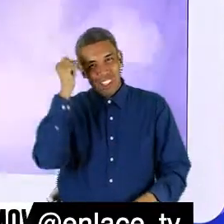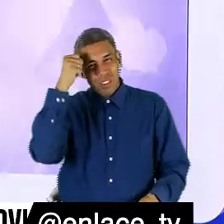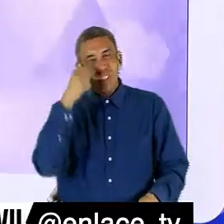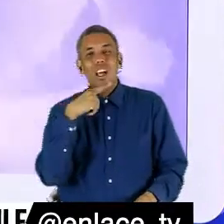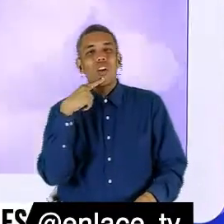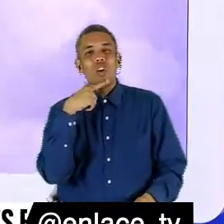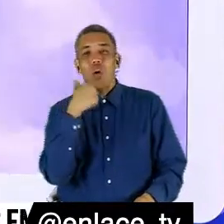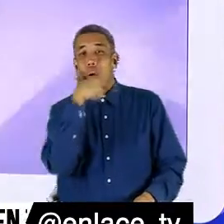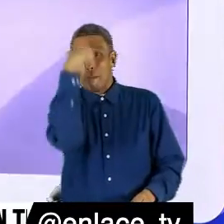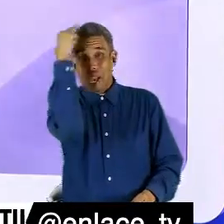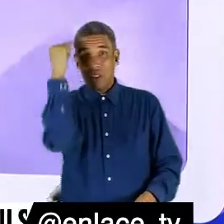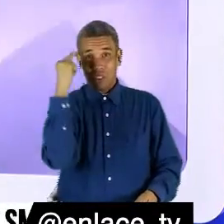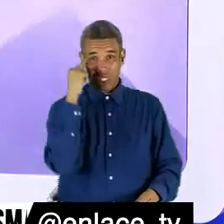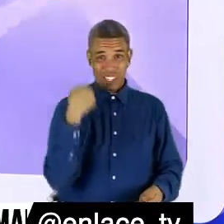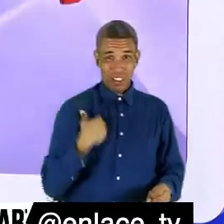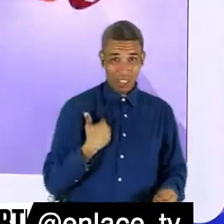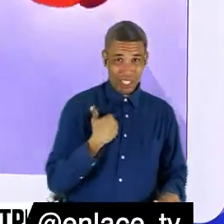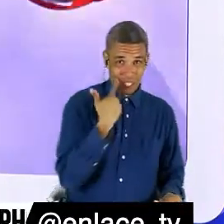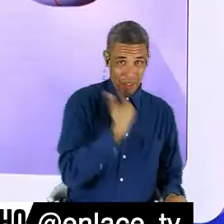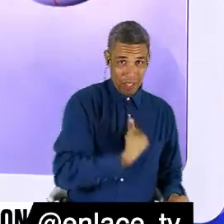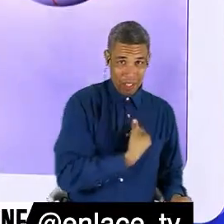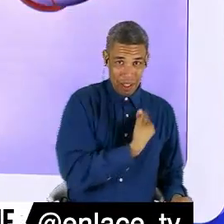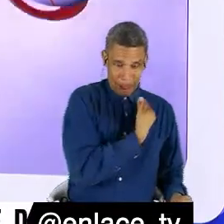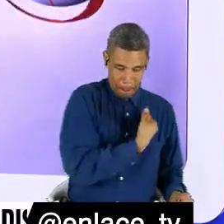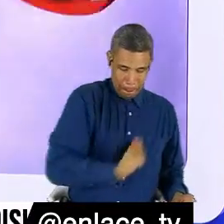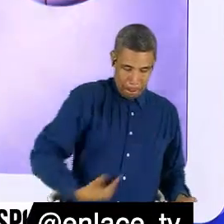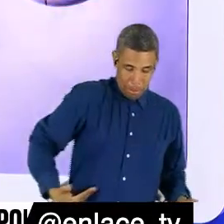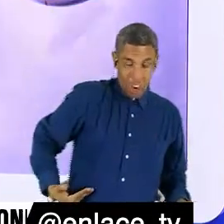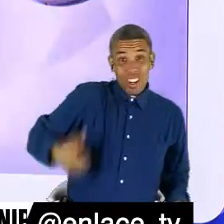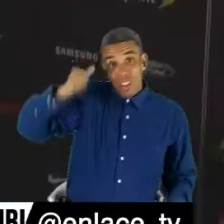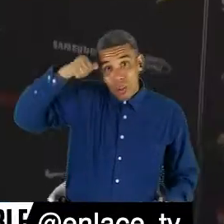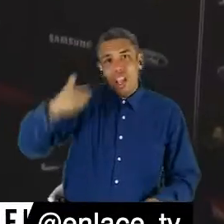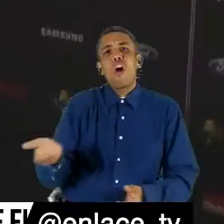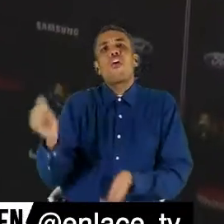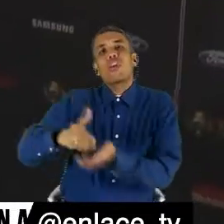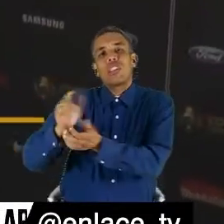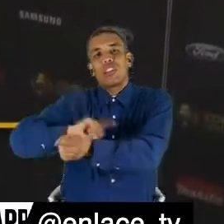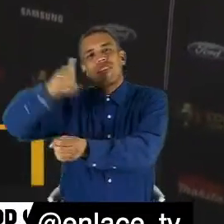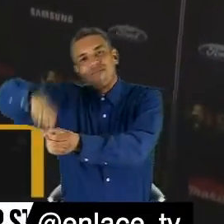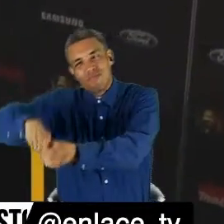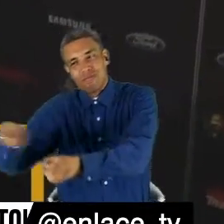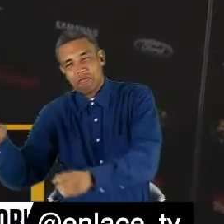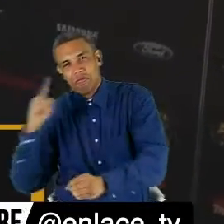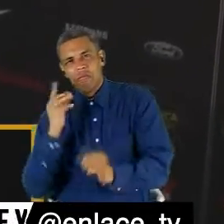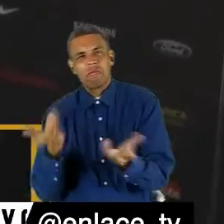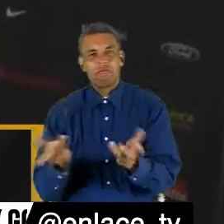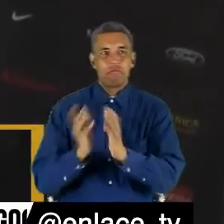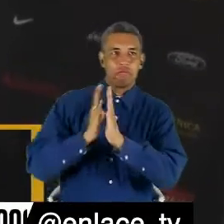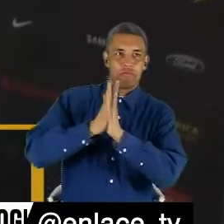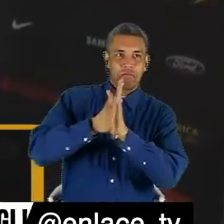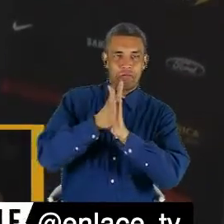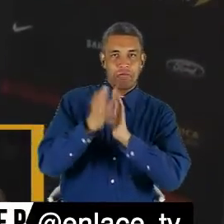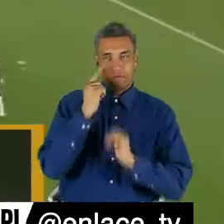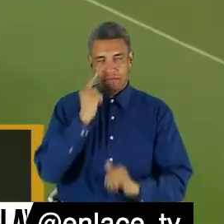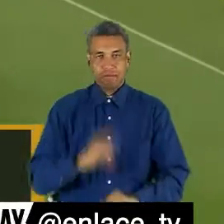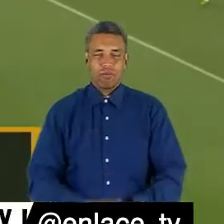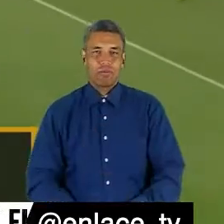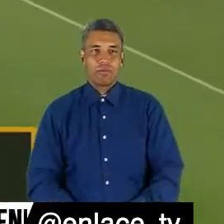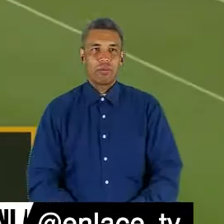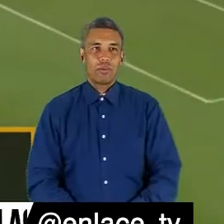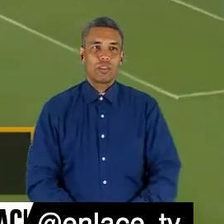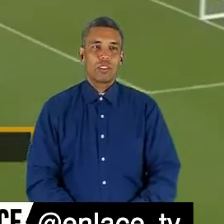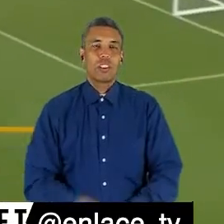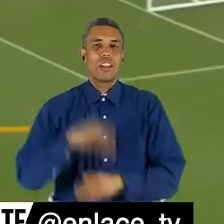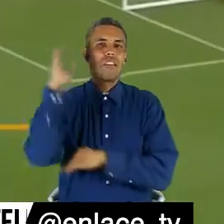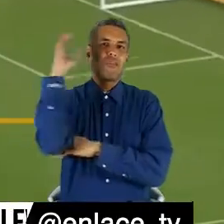fin, habló de la selección Colombia el Tigre Falcao García. Radamel Falcao García dialogó con los medios de comunicación sobre el